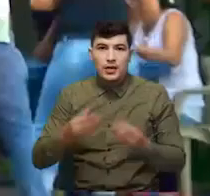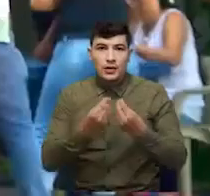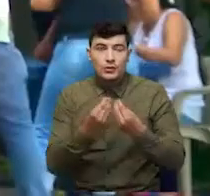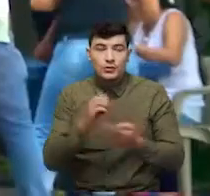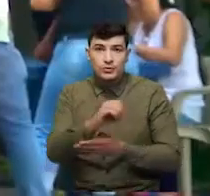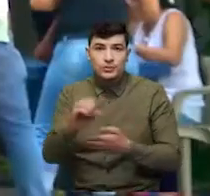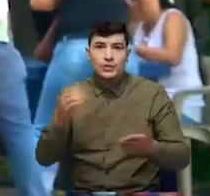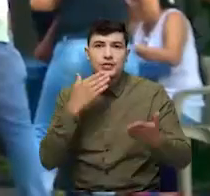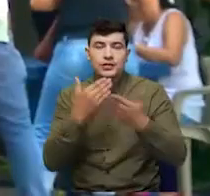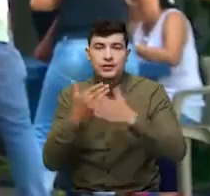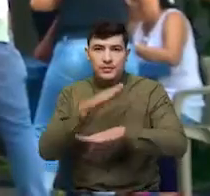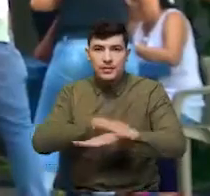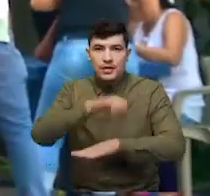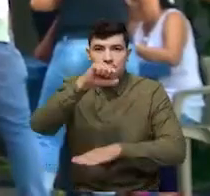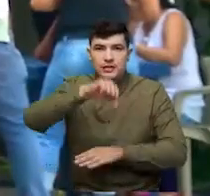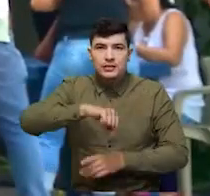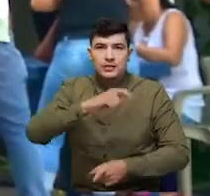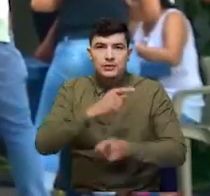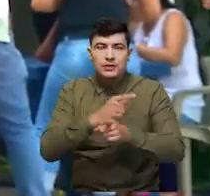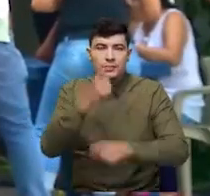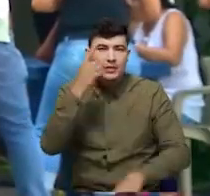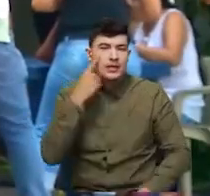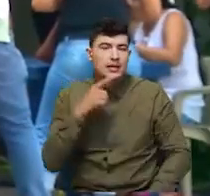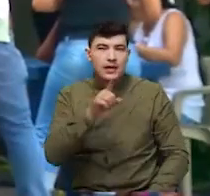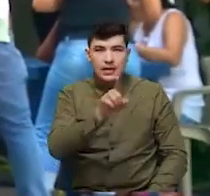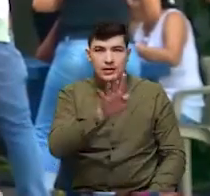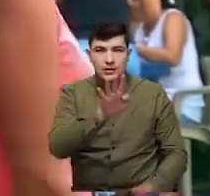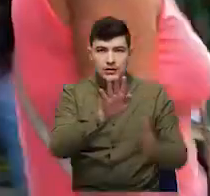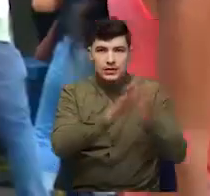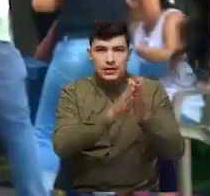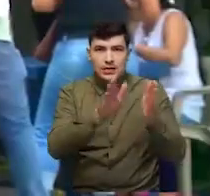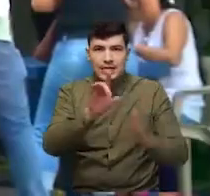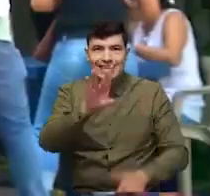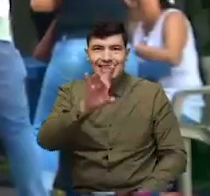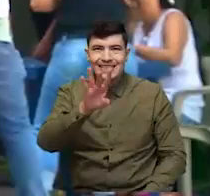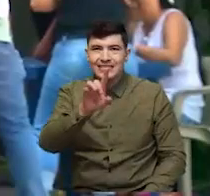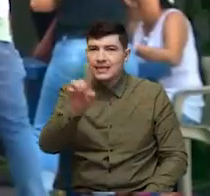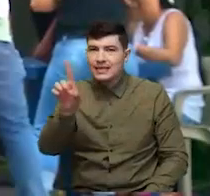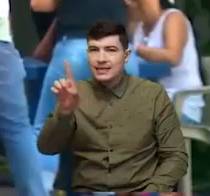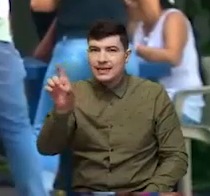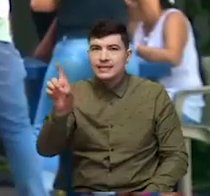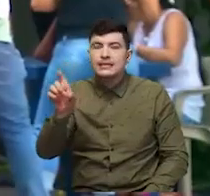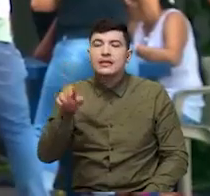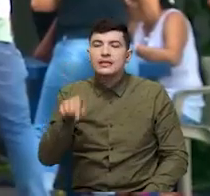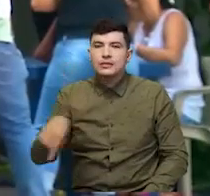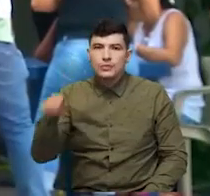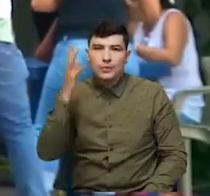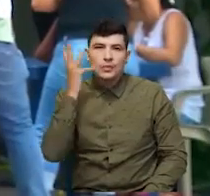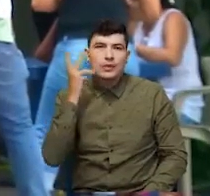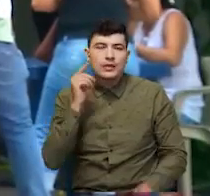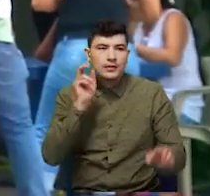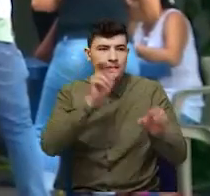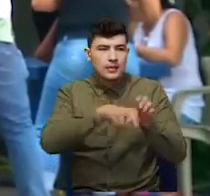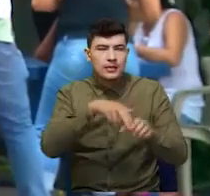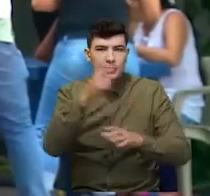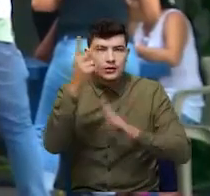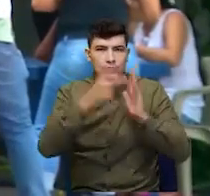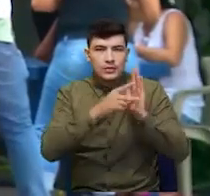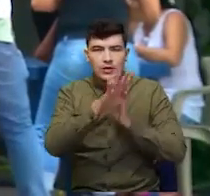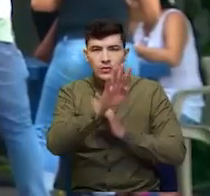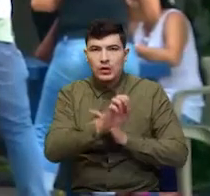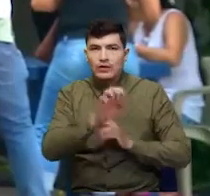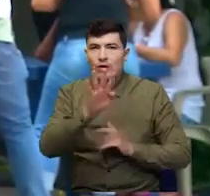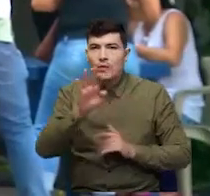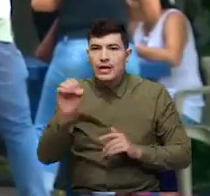Compañeros, ¿qué tal? Buenas tardes. Pues precisamente los días 14, 15 y 16 serán los días para la preinscripción a las